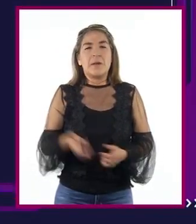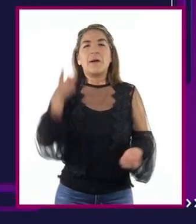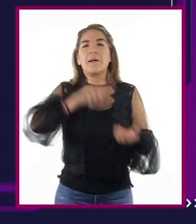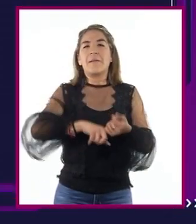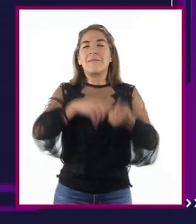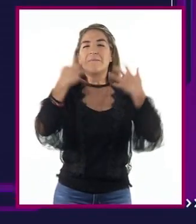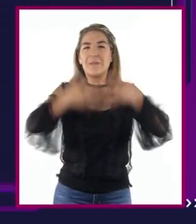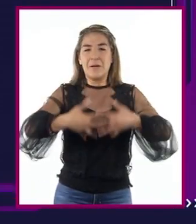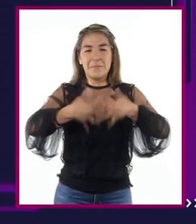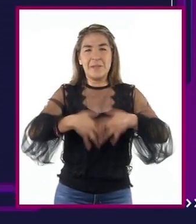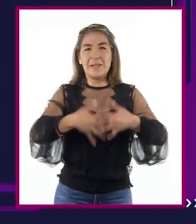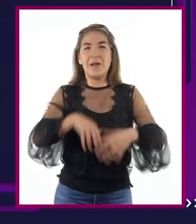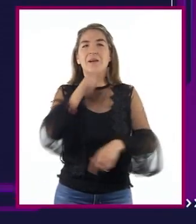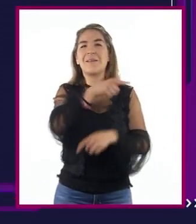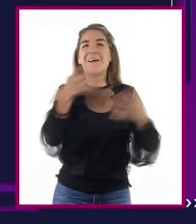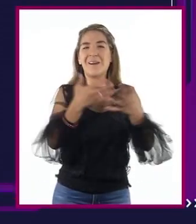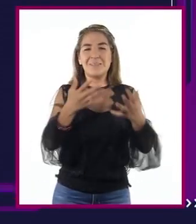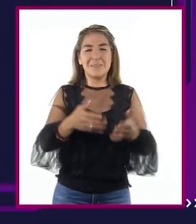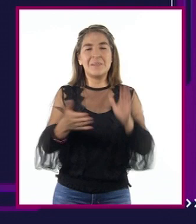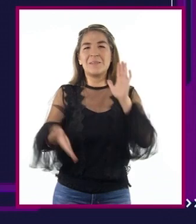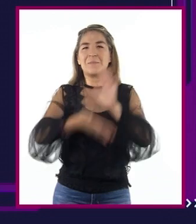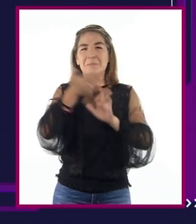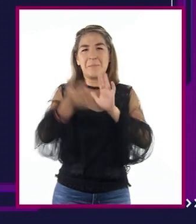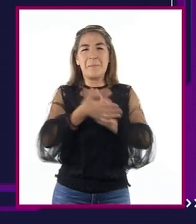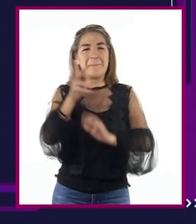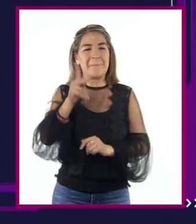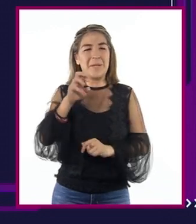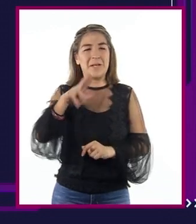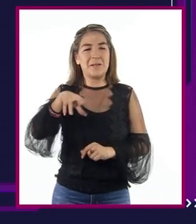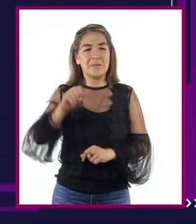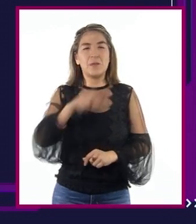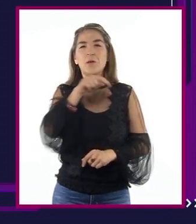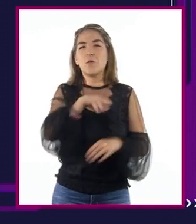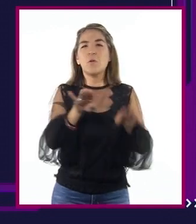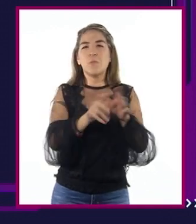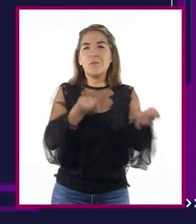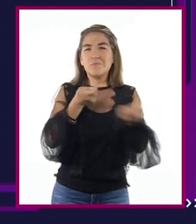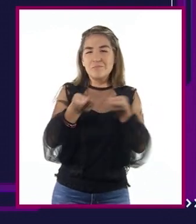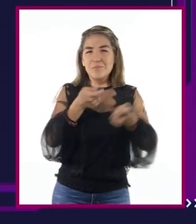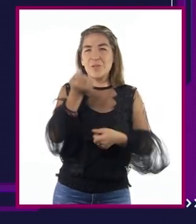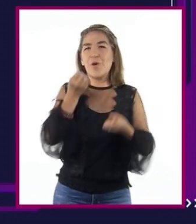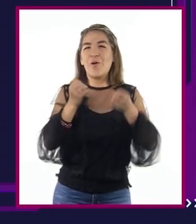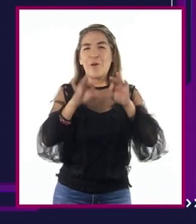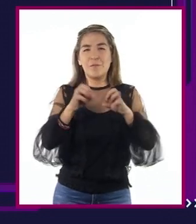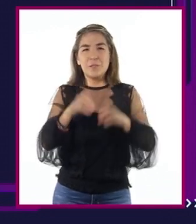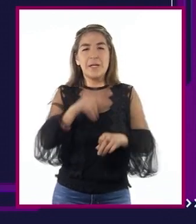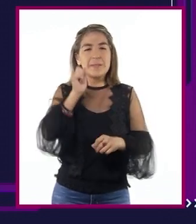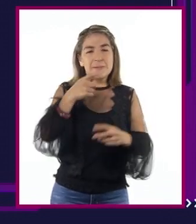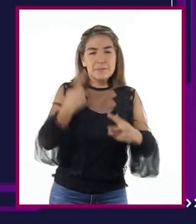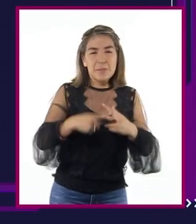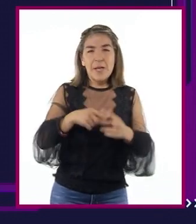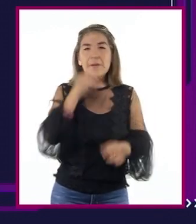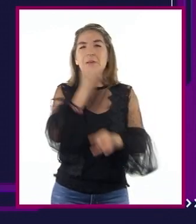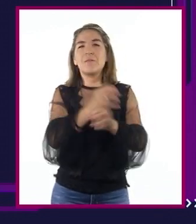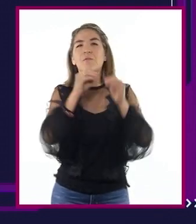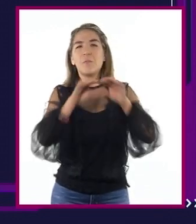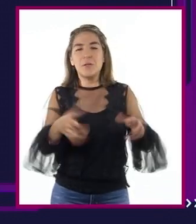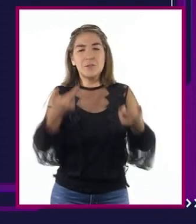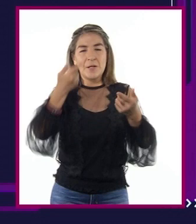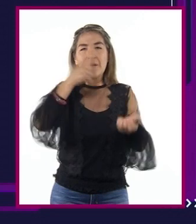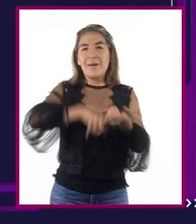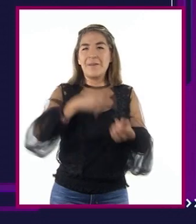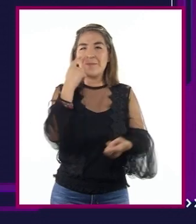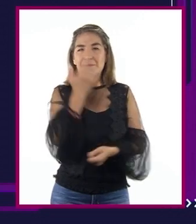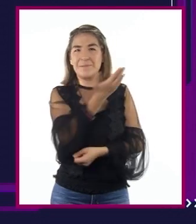fábrica donde se construyen pernos, la Oficina de Control de Calidad recabó la información que se